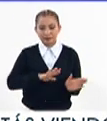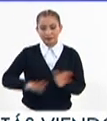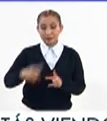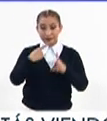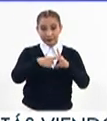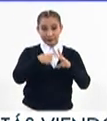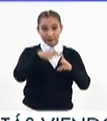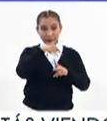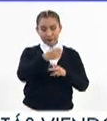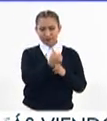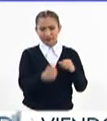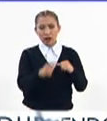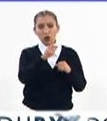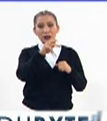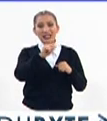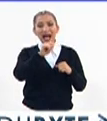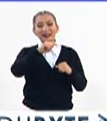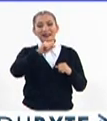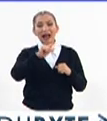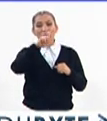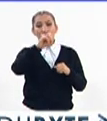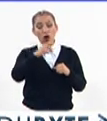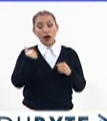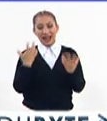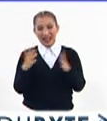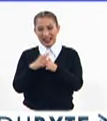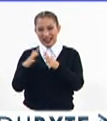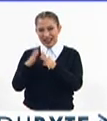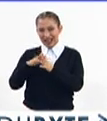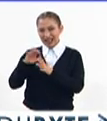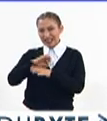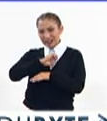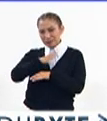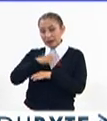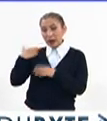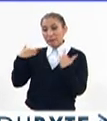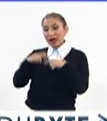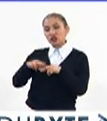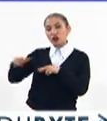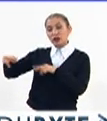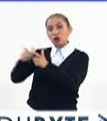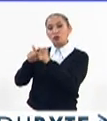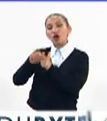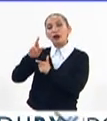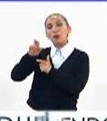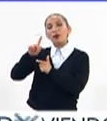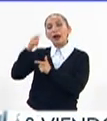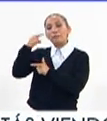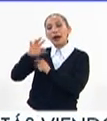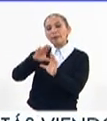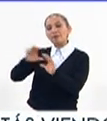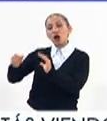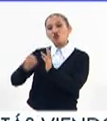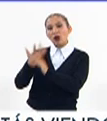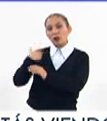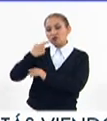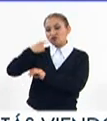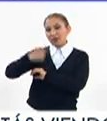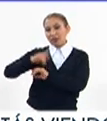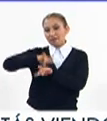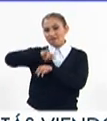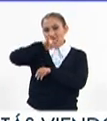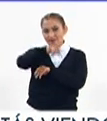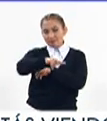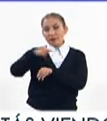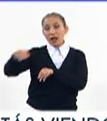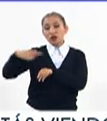a las matemáticas, destaca Luis Santaló, que en la Guerra Civil Española fue profesor del bando republicano para la formación de nuevos mandos de